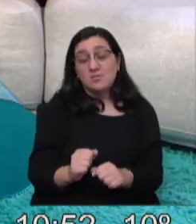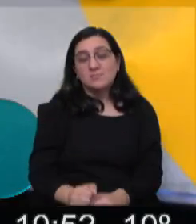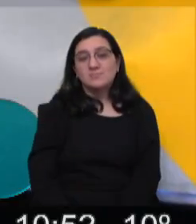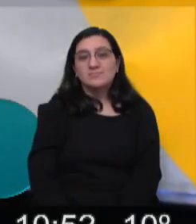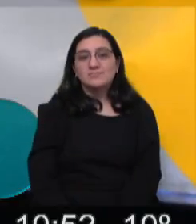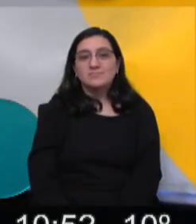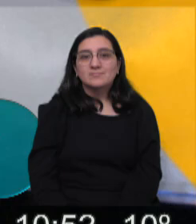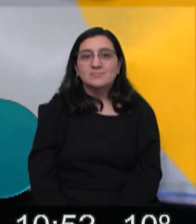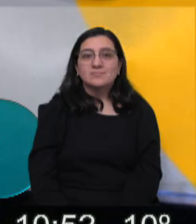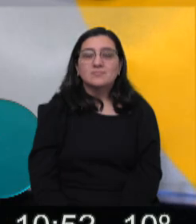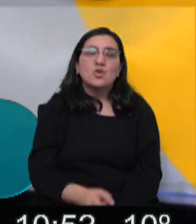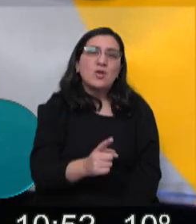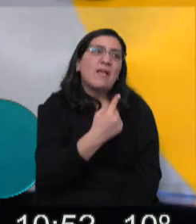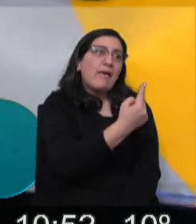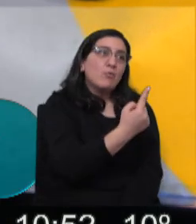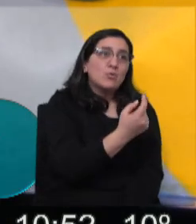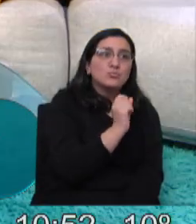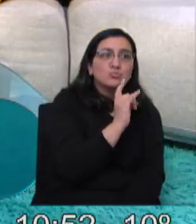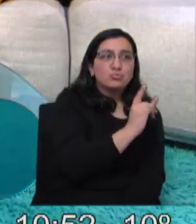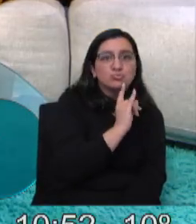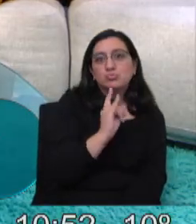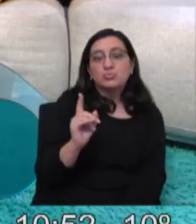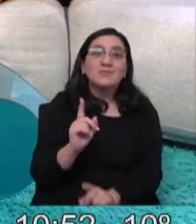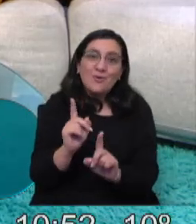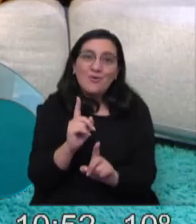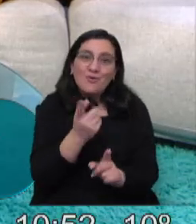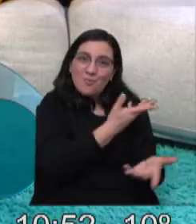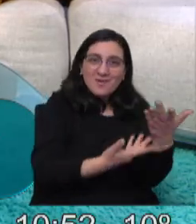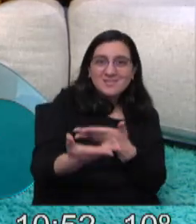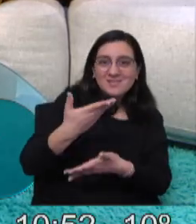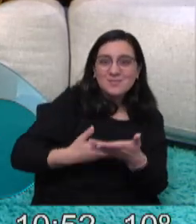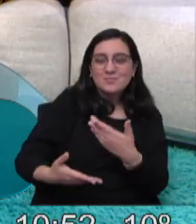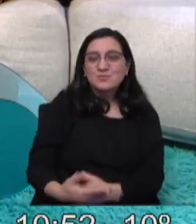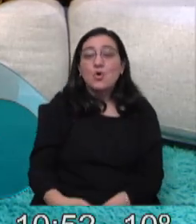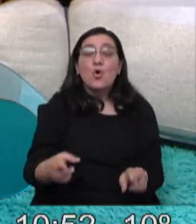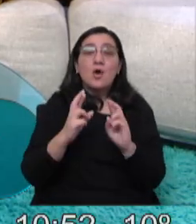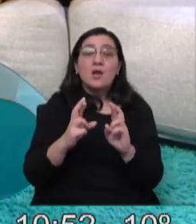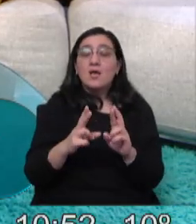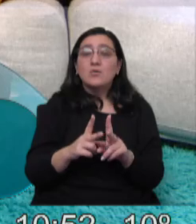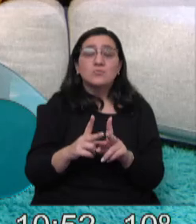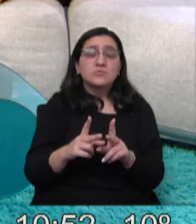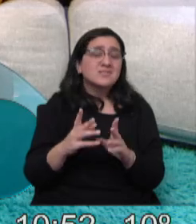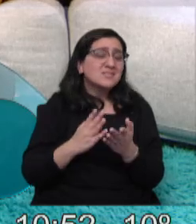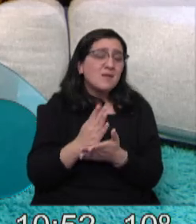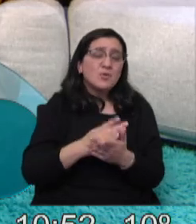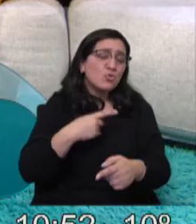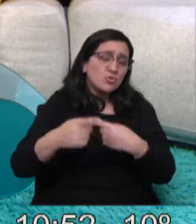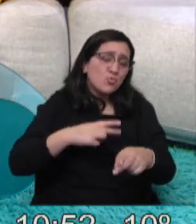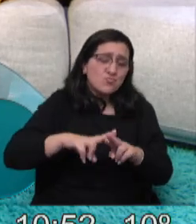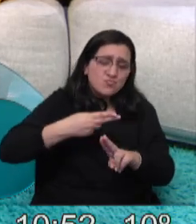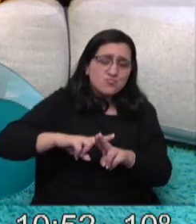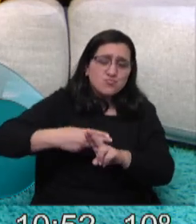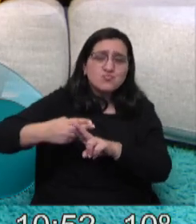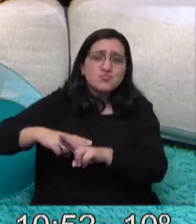de Chacrita, cada uno en la suya. Totalmente. Acá todos juntos. Y que esto siga todo el año y por muchos años más, porque también está bueno esto, ¿no? De descentralizar como